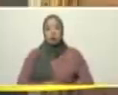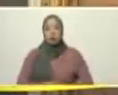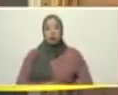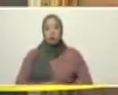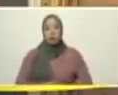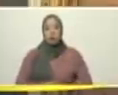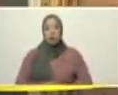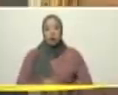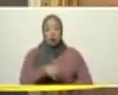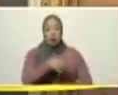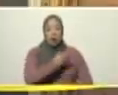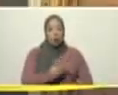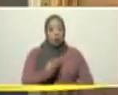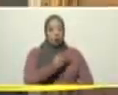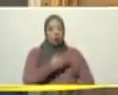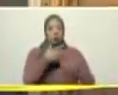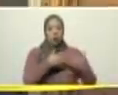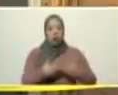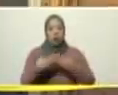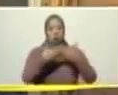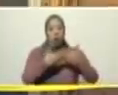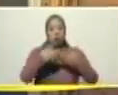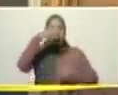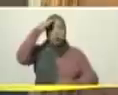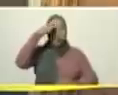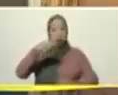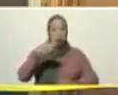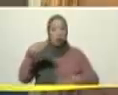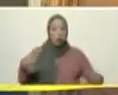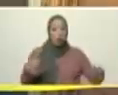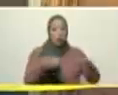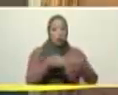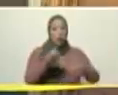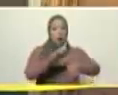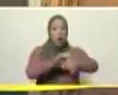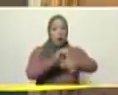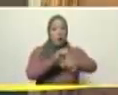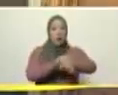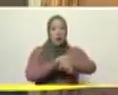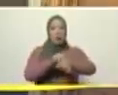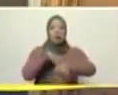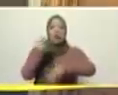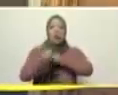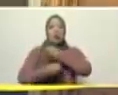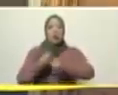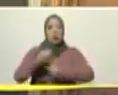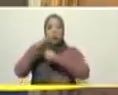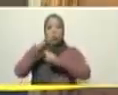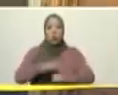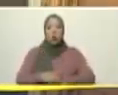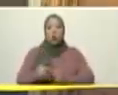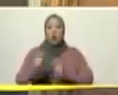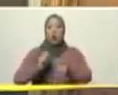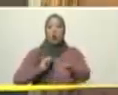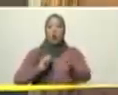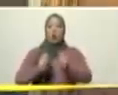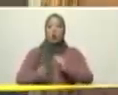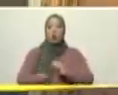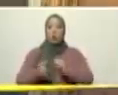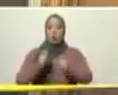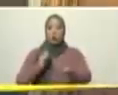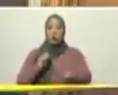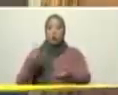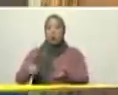Desde esa misión militar, bueno, se ejercía una influencia, un control